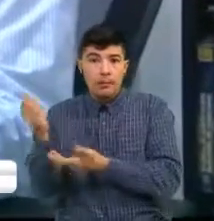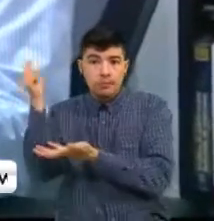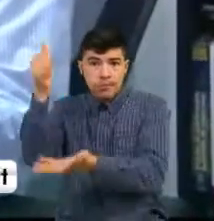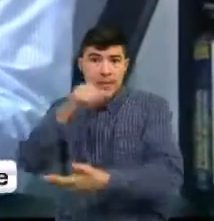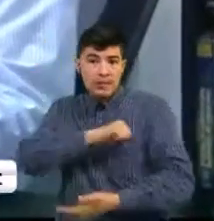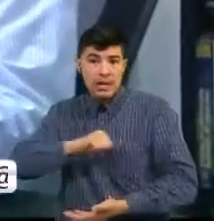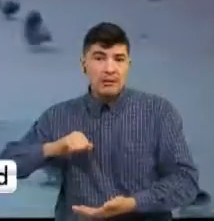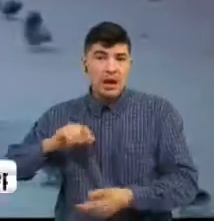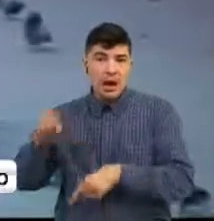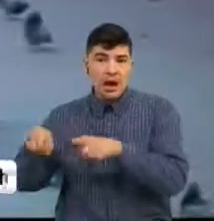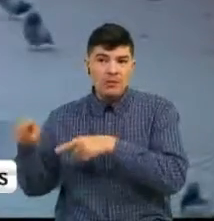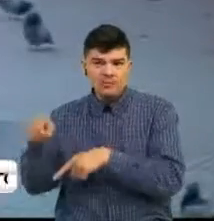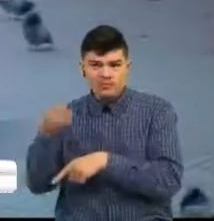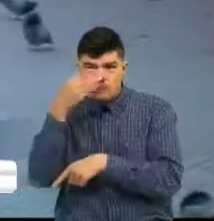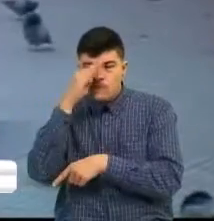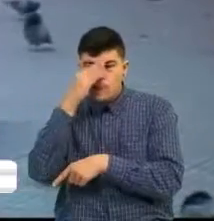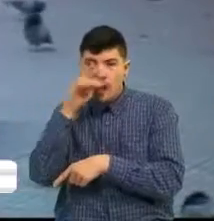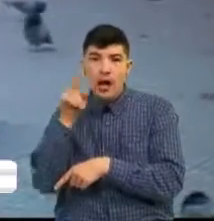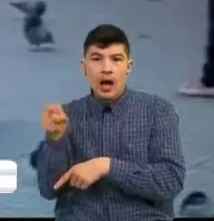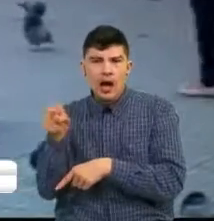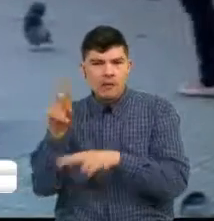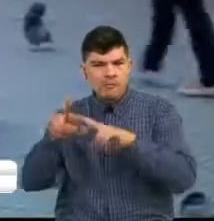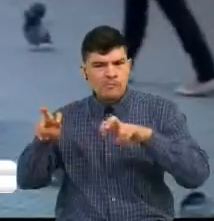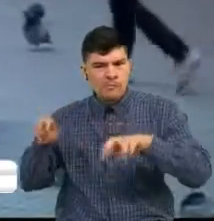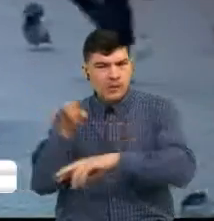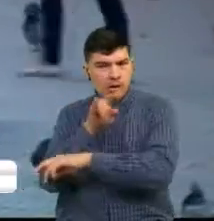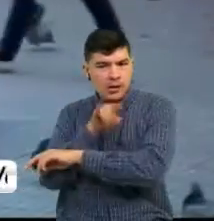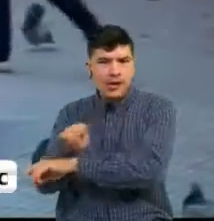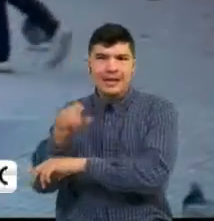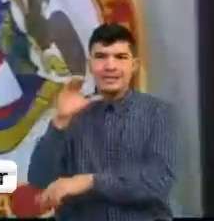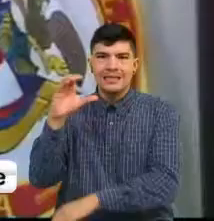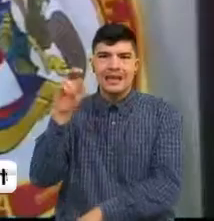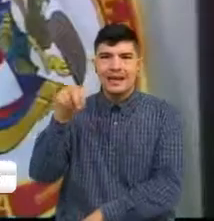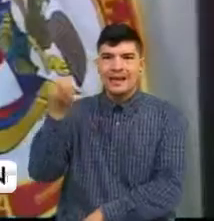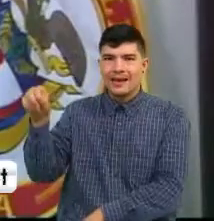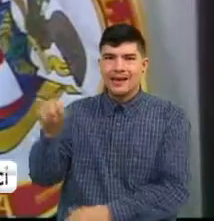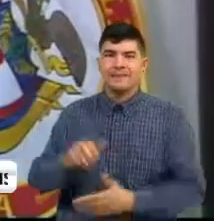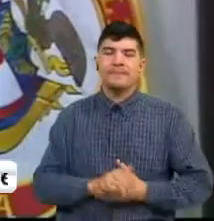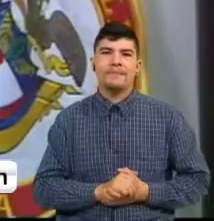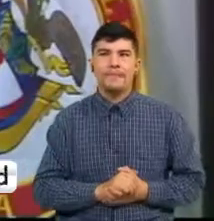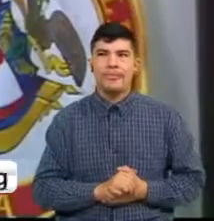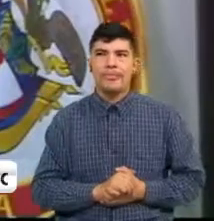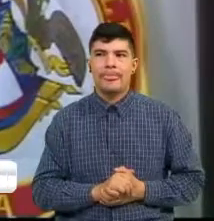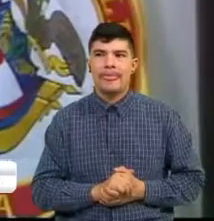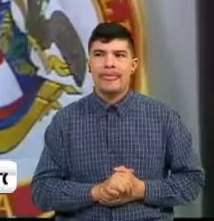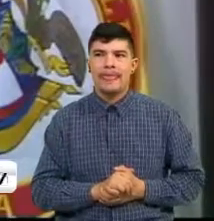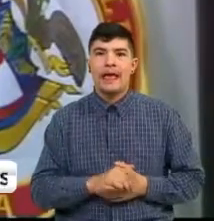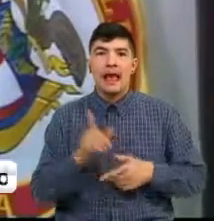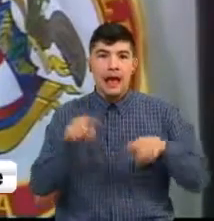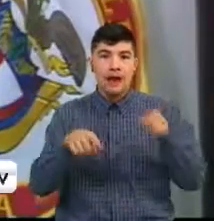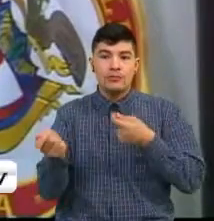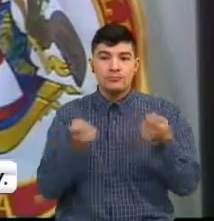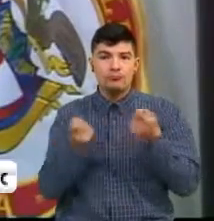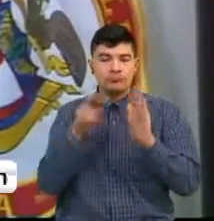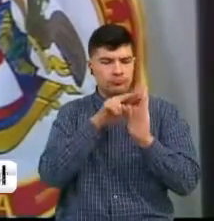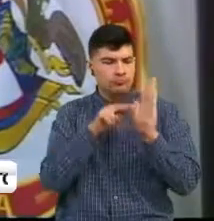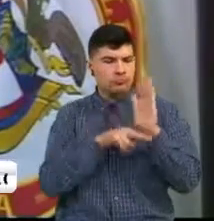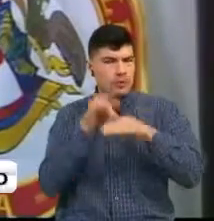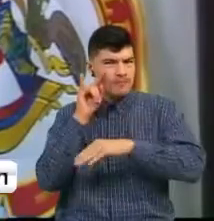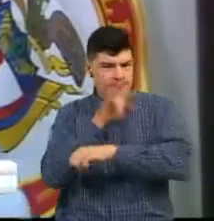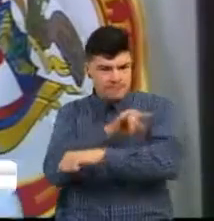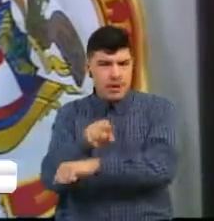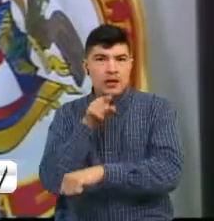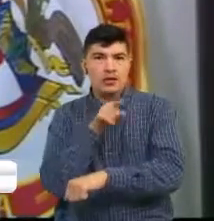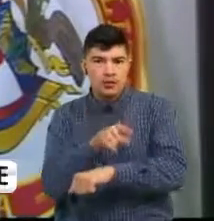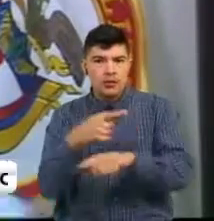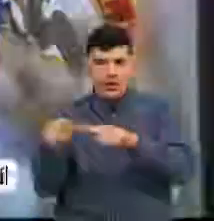de dudosa procedencia, ese tendría que ser controlado por la CNE. Están establecidos unos mecanismos de auditoría propios